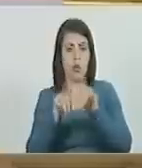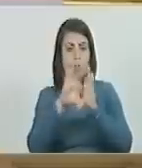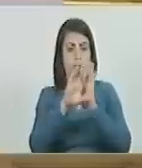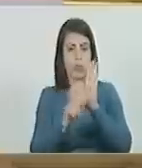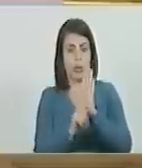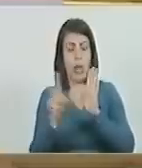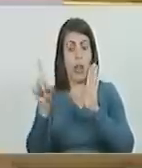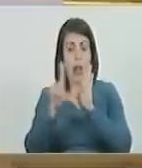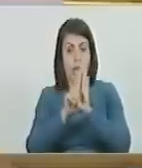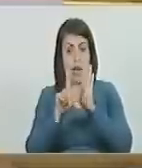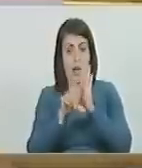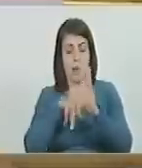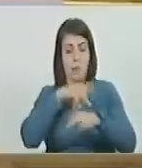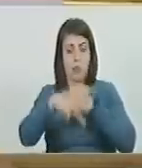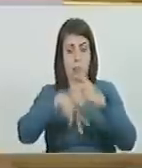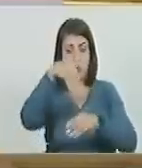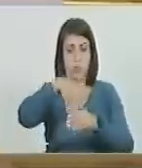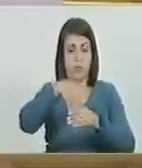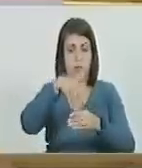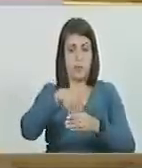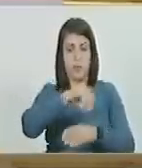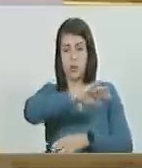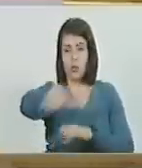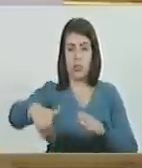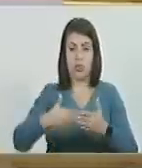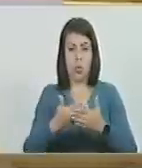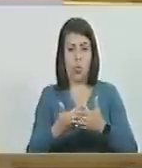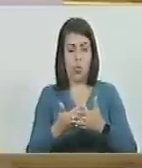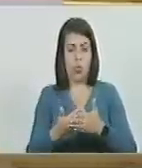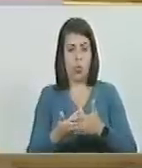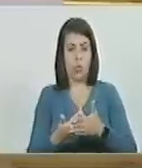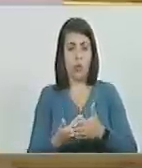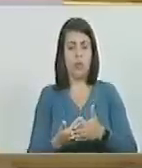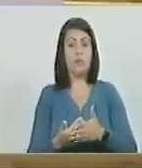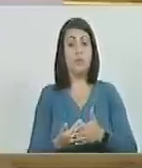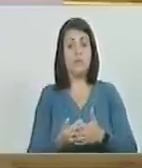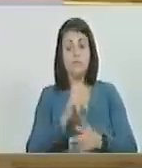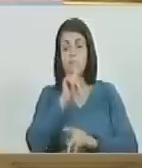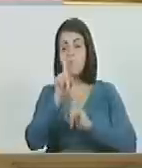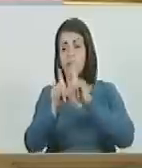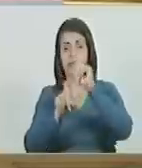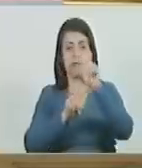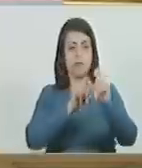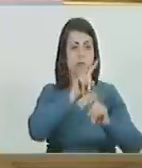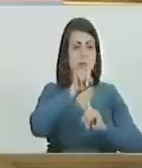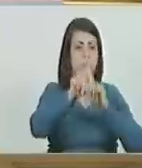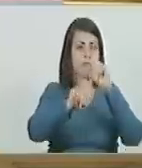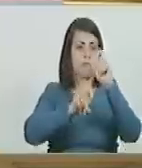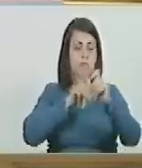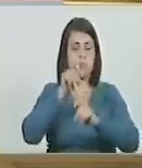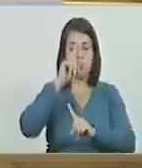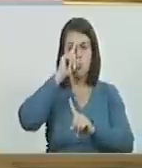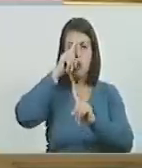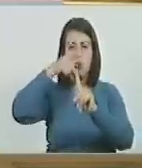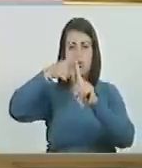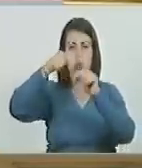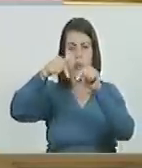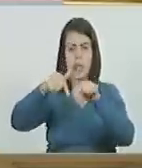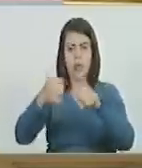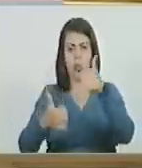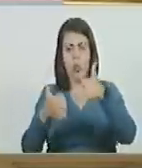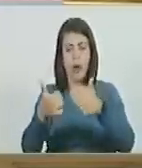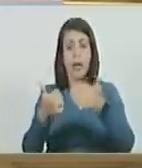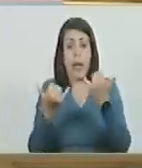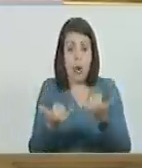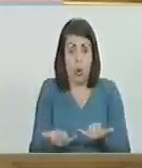la Ley Orgánica de Procesos Electorales. Todos fueron preguntados e interrogados acerca de sus propósitos. Ahora